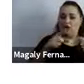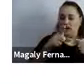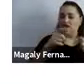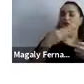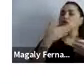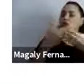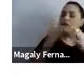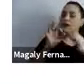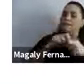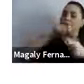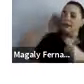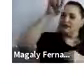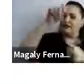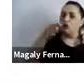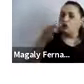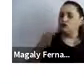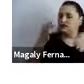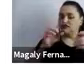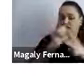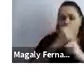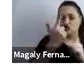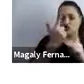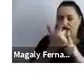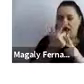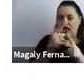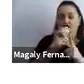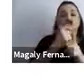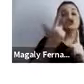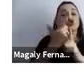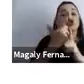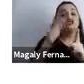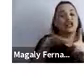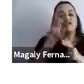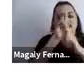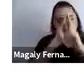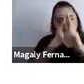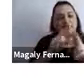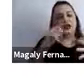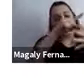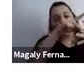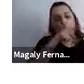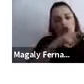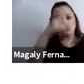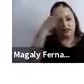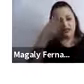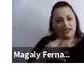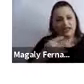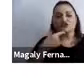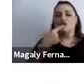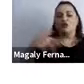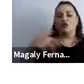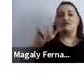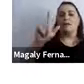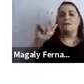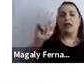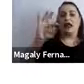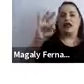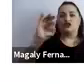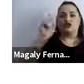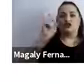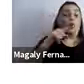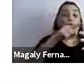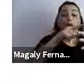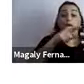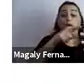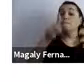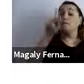esa justicia social. Sociedades que respeten 4 criterios, que como decía Platón, la población esté por encima del umbral